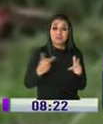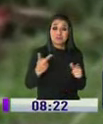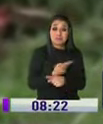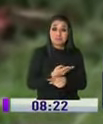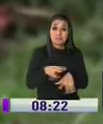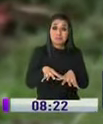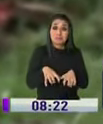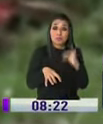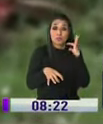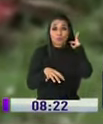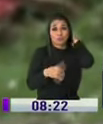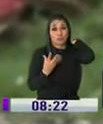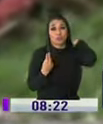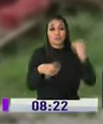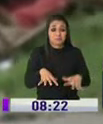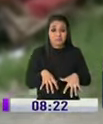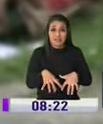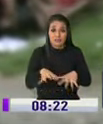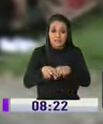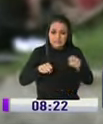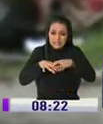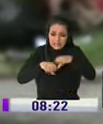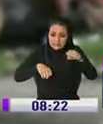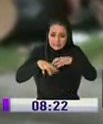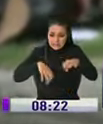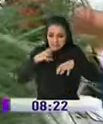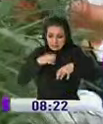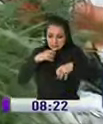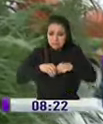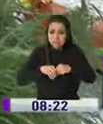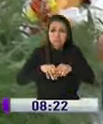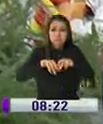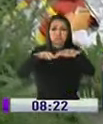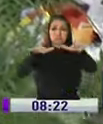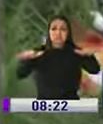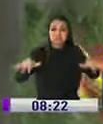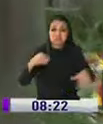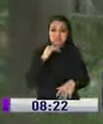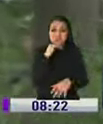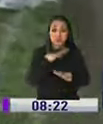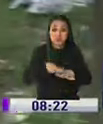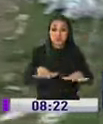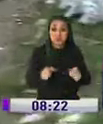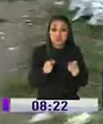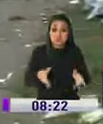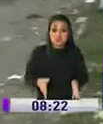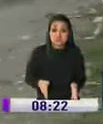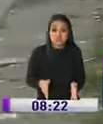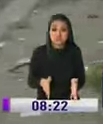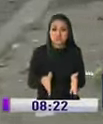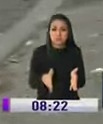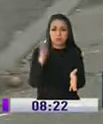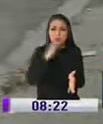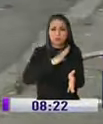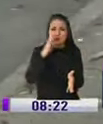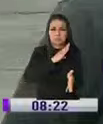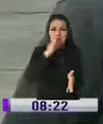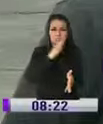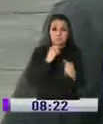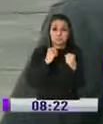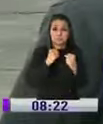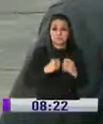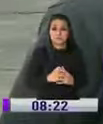callejeros rompen las fundas y los desperdicios se espejean por toda la calle, causando malos olores. Entonces